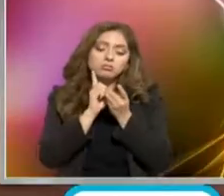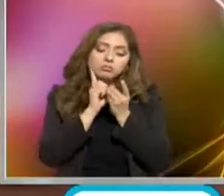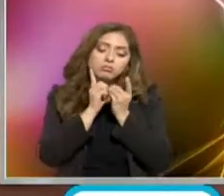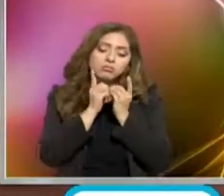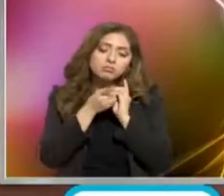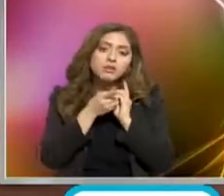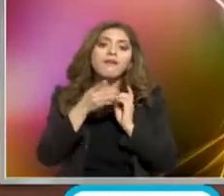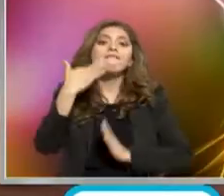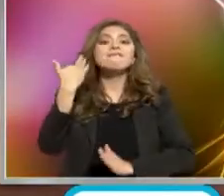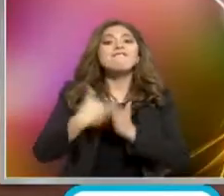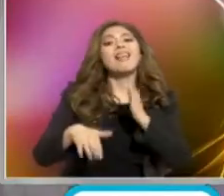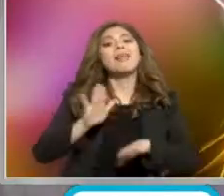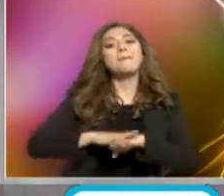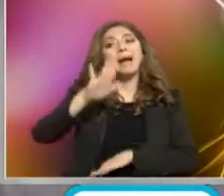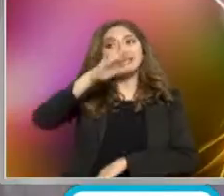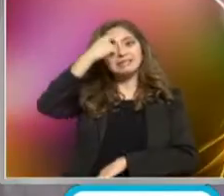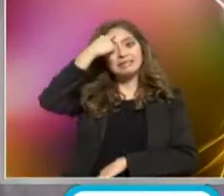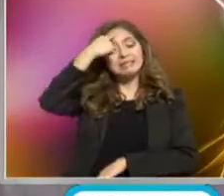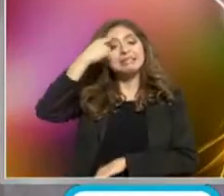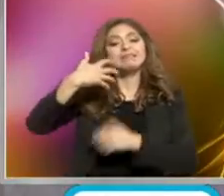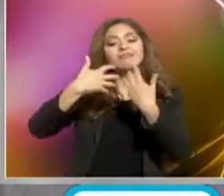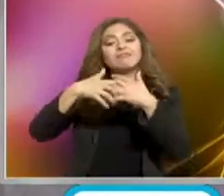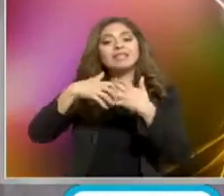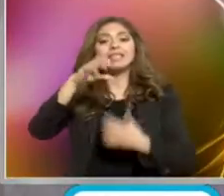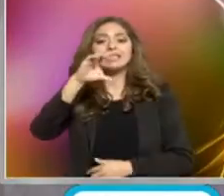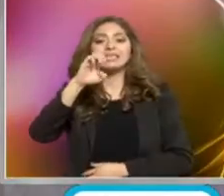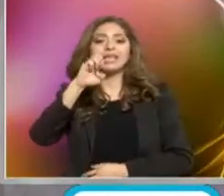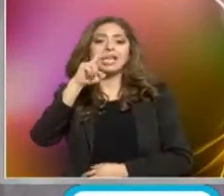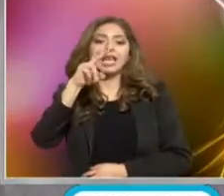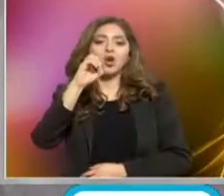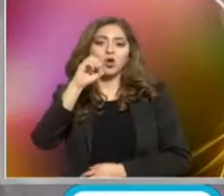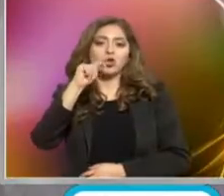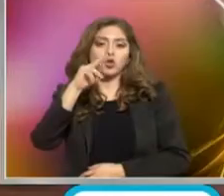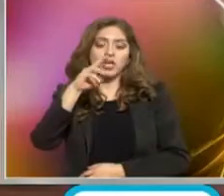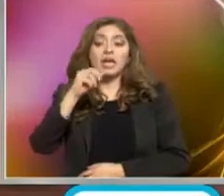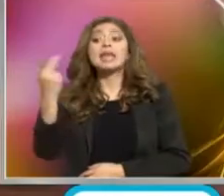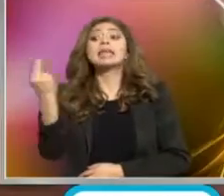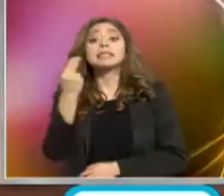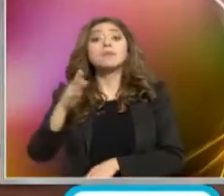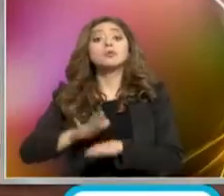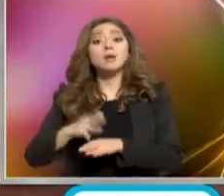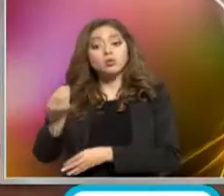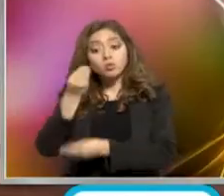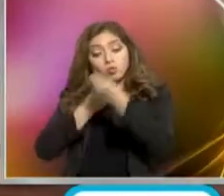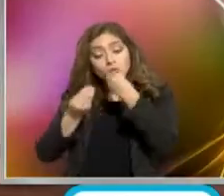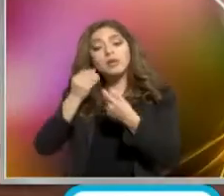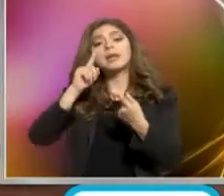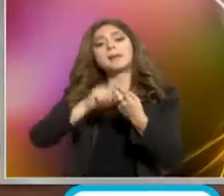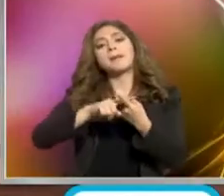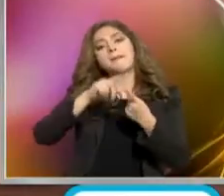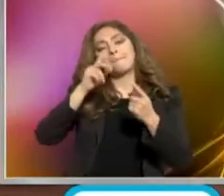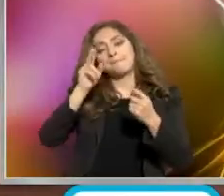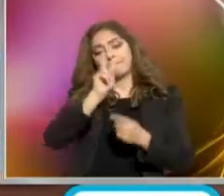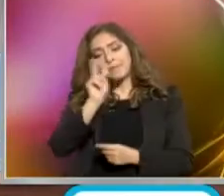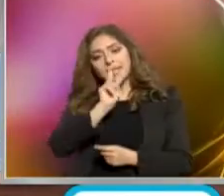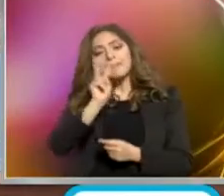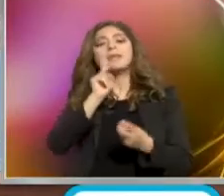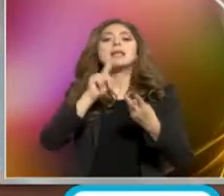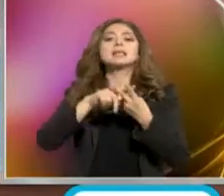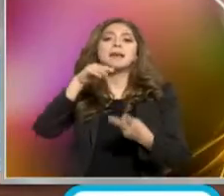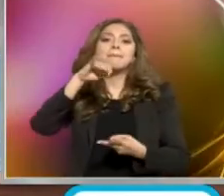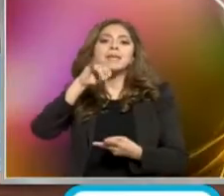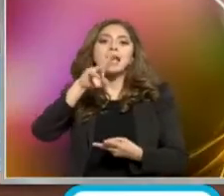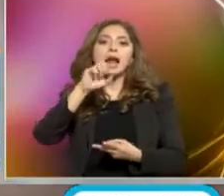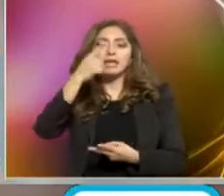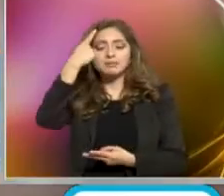es. Ok. Y para liberar esta serotonina necesitamos aminoácidos esenciales, vitaminas y minerales. ¿Esta